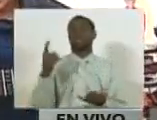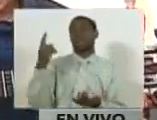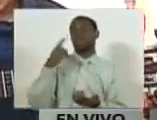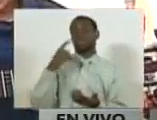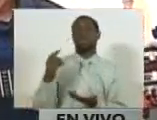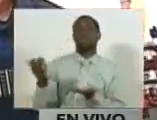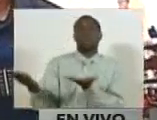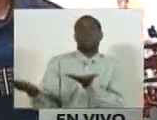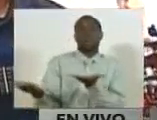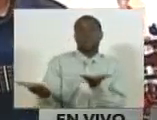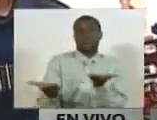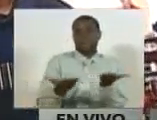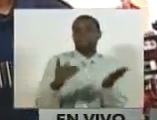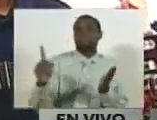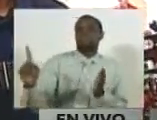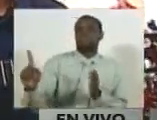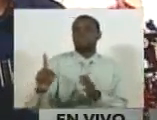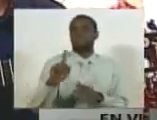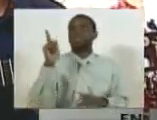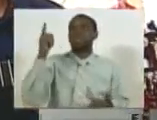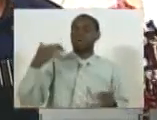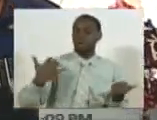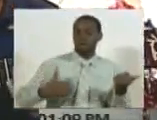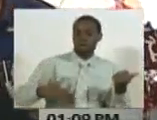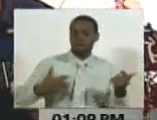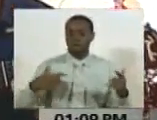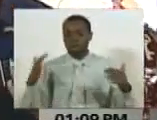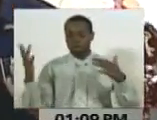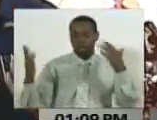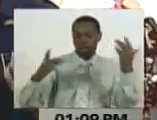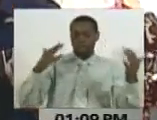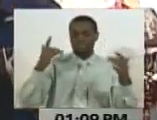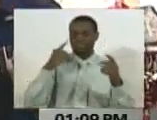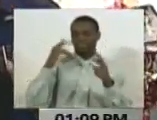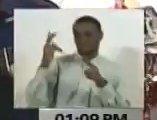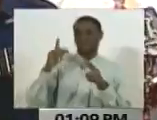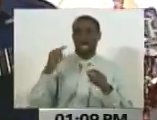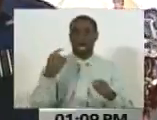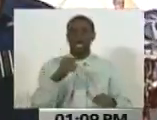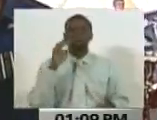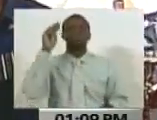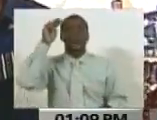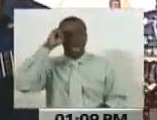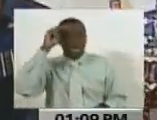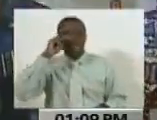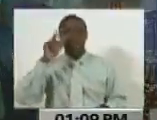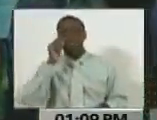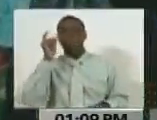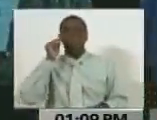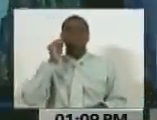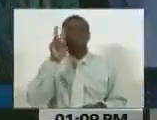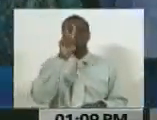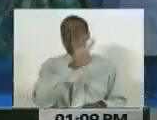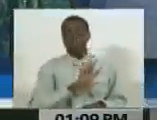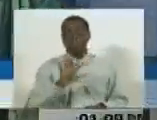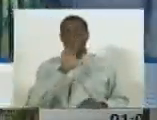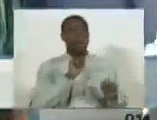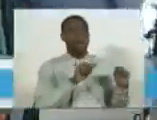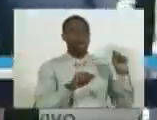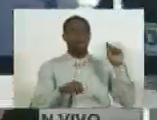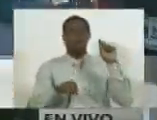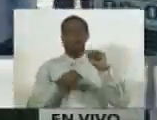reciben de esta manera afectiva maestras y maestros que de distintos lugares del país